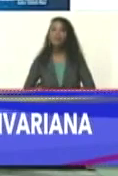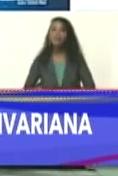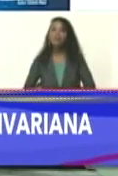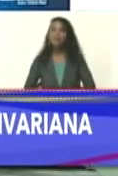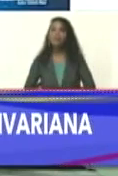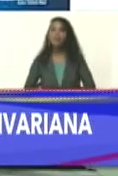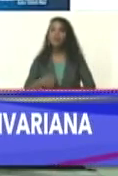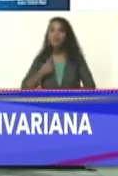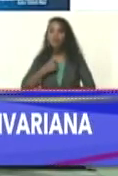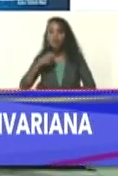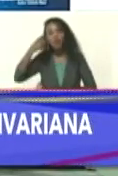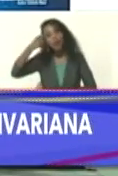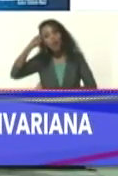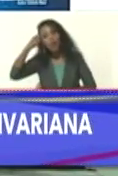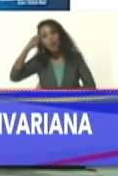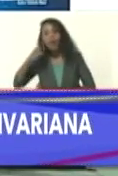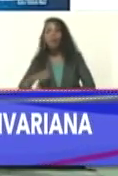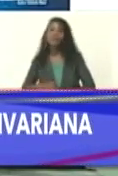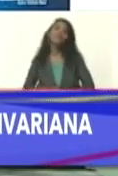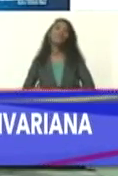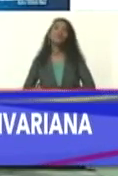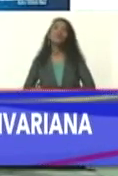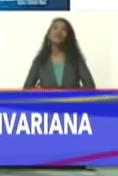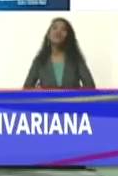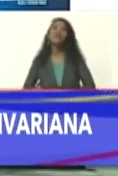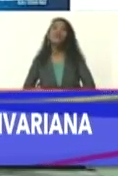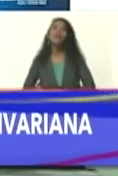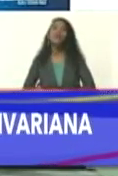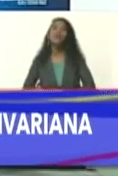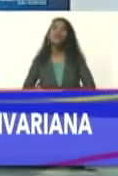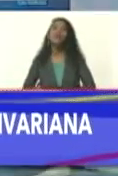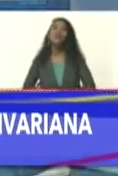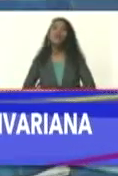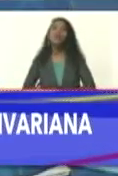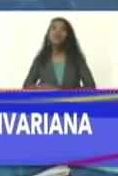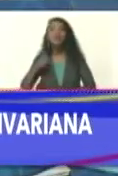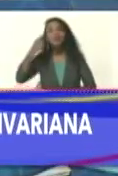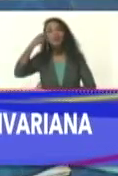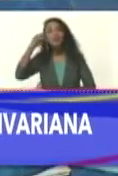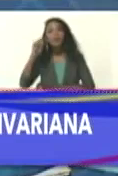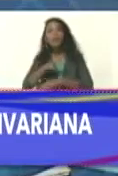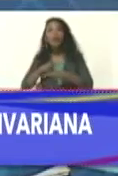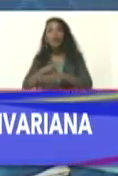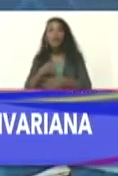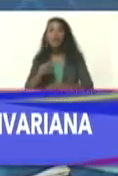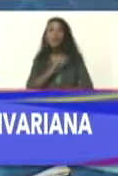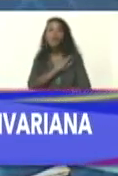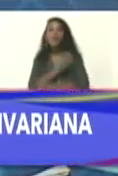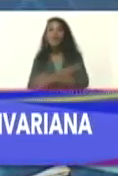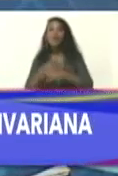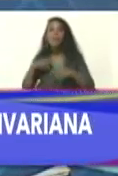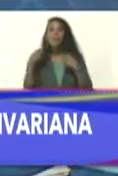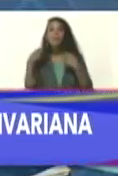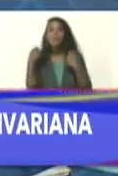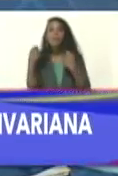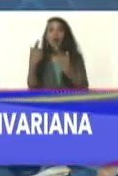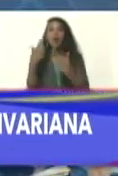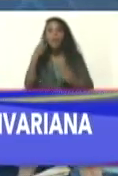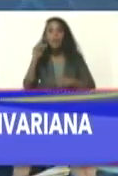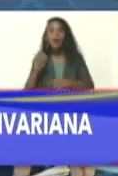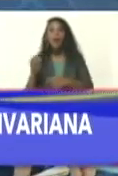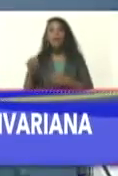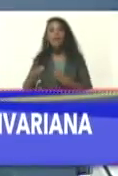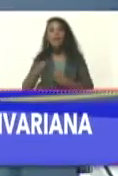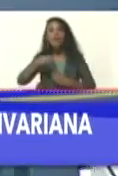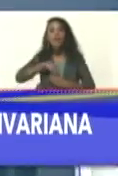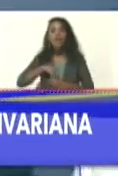Tenemos que recordar, mayor general Néstor Reverol Torres, ministro del Poder Popular para Interior y Justicia.